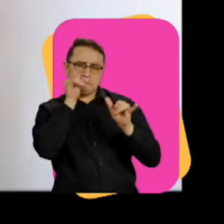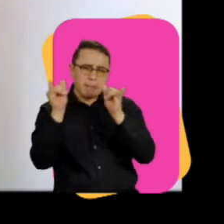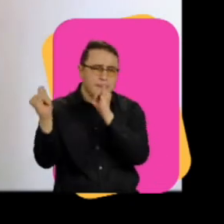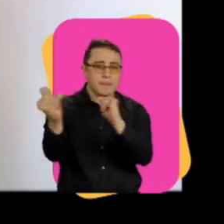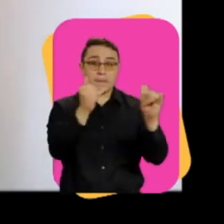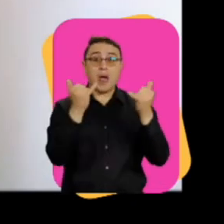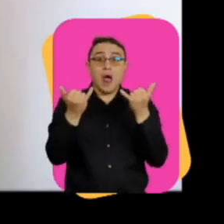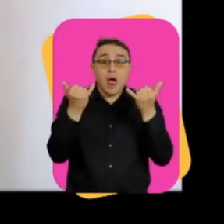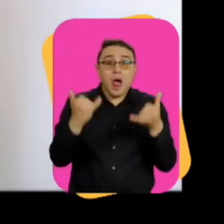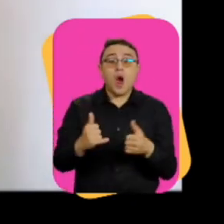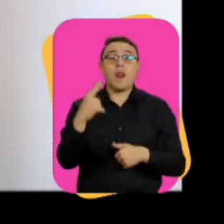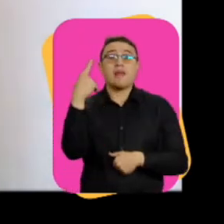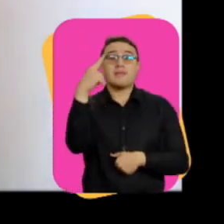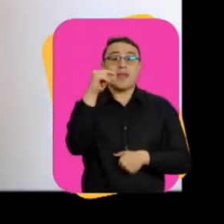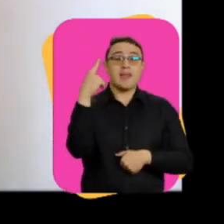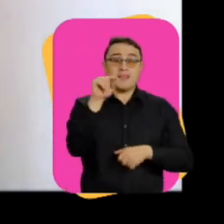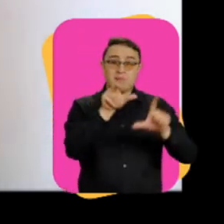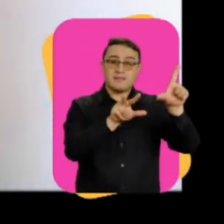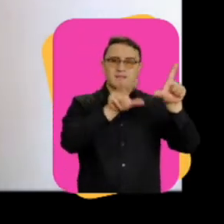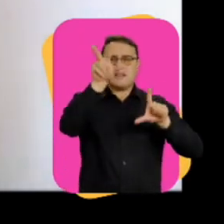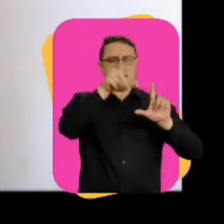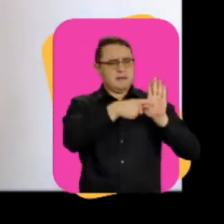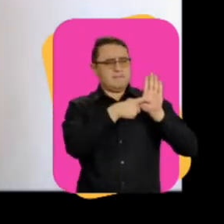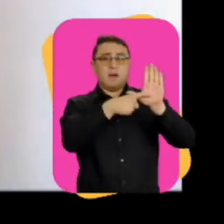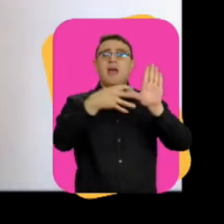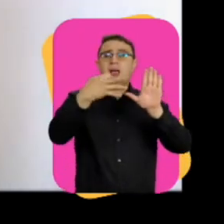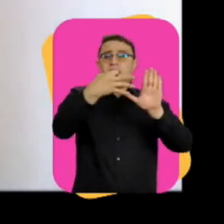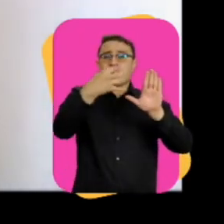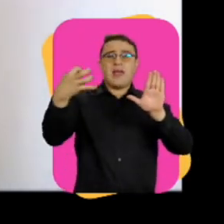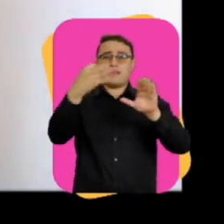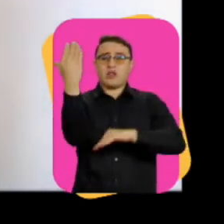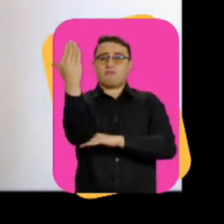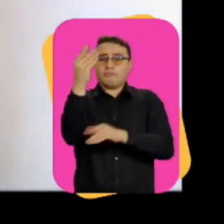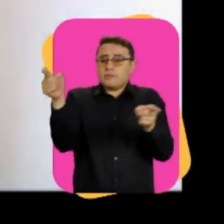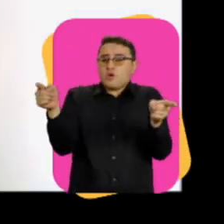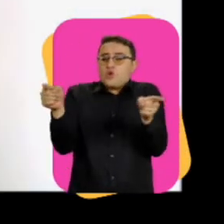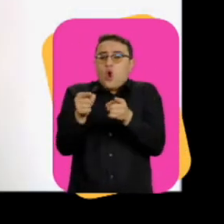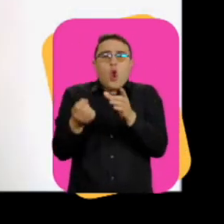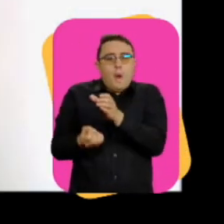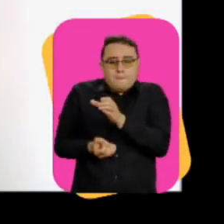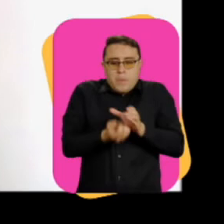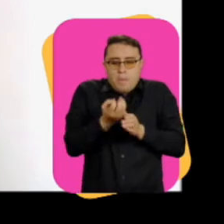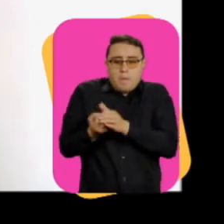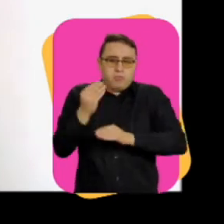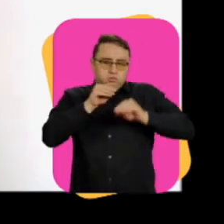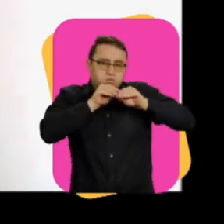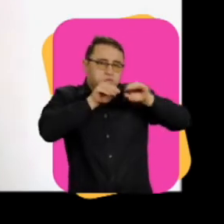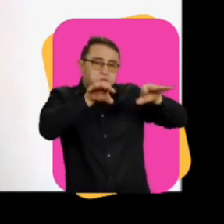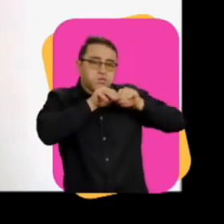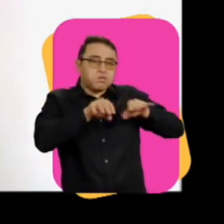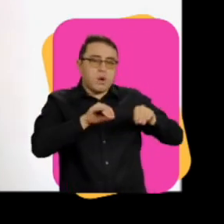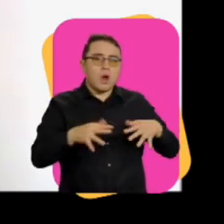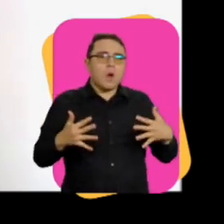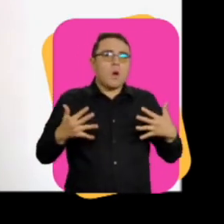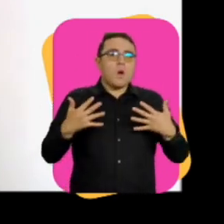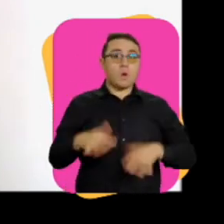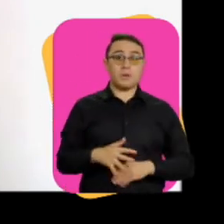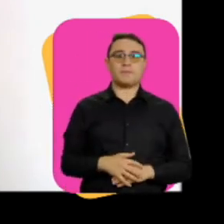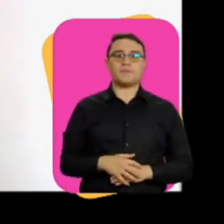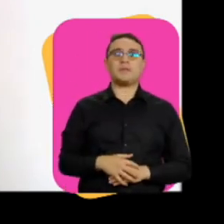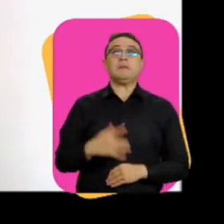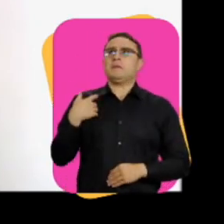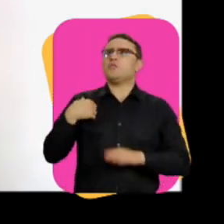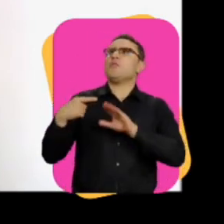en las pantallas digitales del Canal 13, hay 300 cortos de ficción producidos durante la pandemia. Digamos que los ejemplos son varios